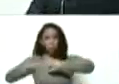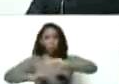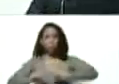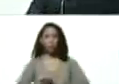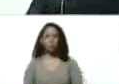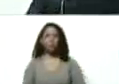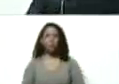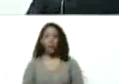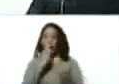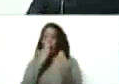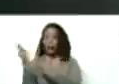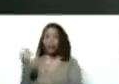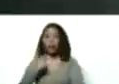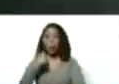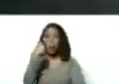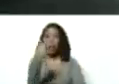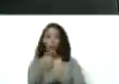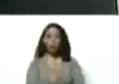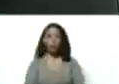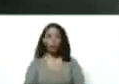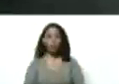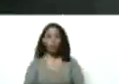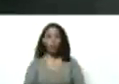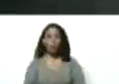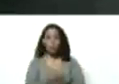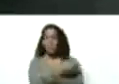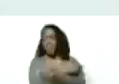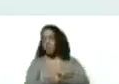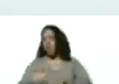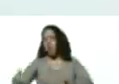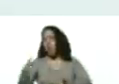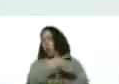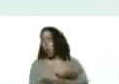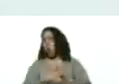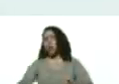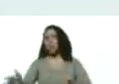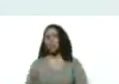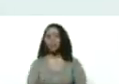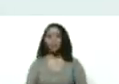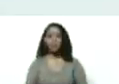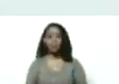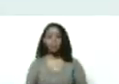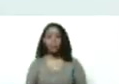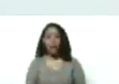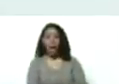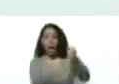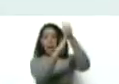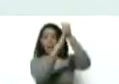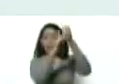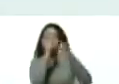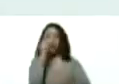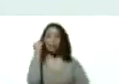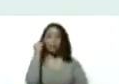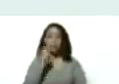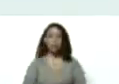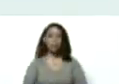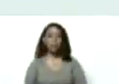Y así se lo digo a los millones de líderes y lideresas.